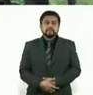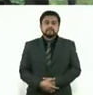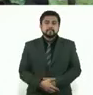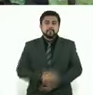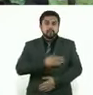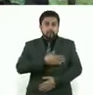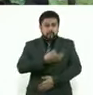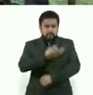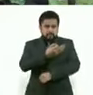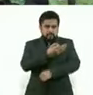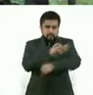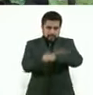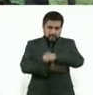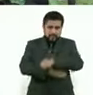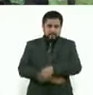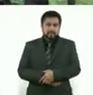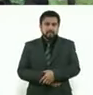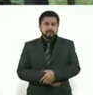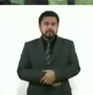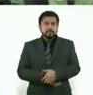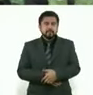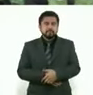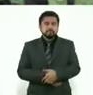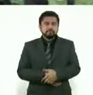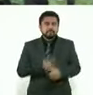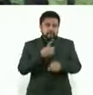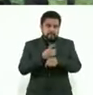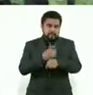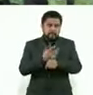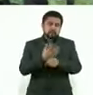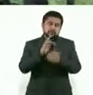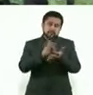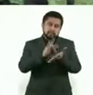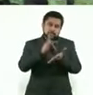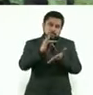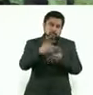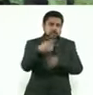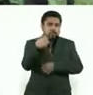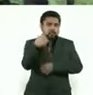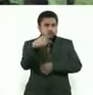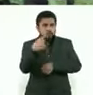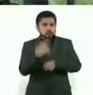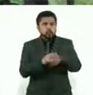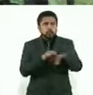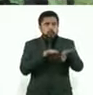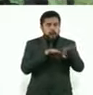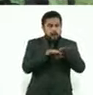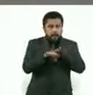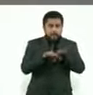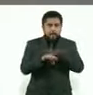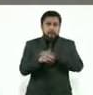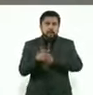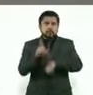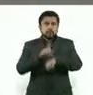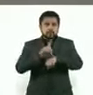muy buenas noches. Primero, muchas gracias por todo el trabajo que realizan durante